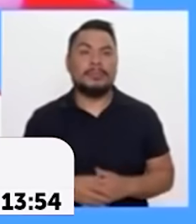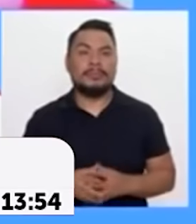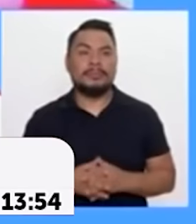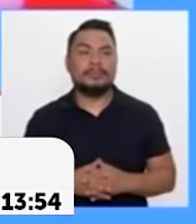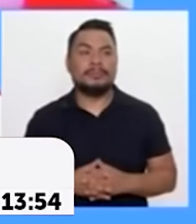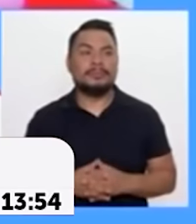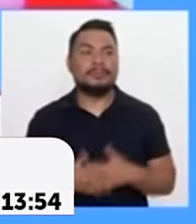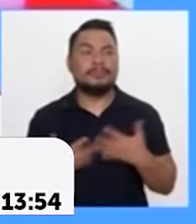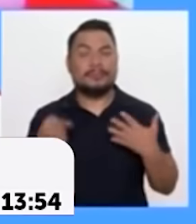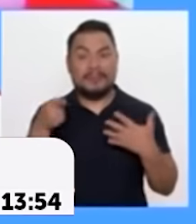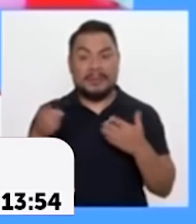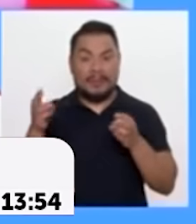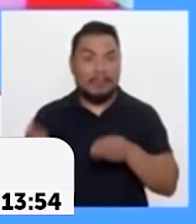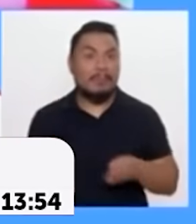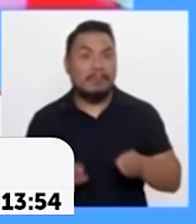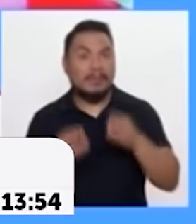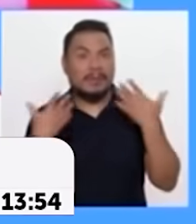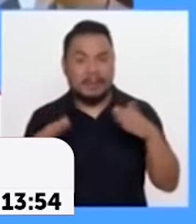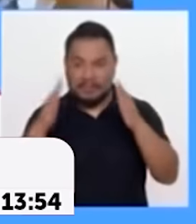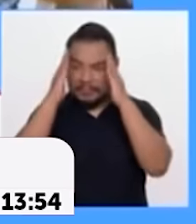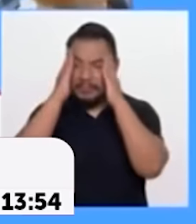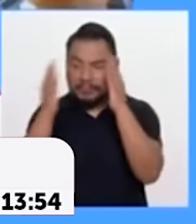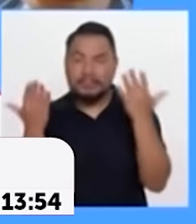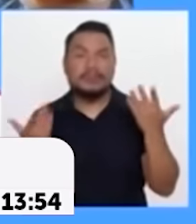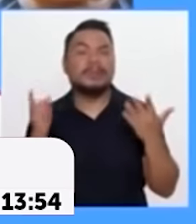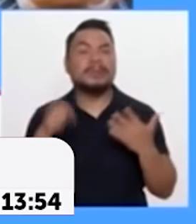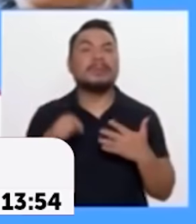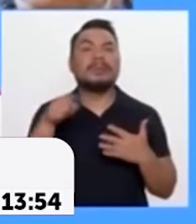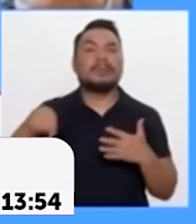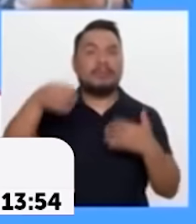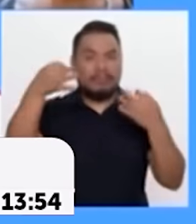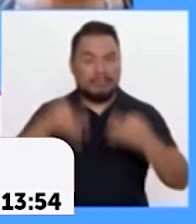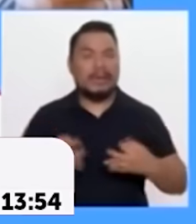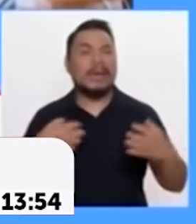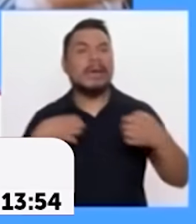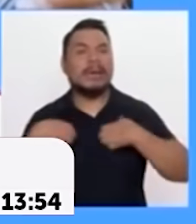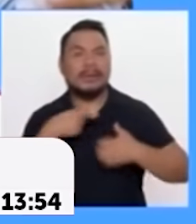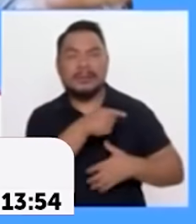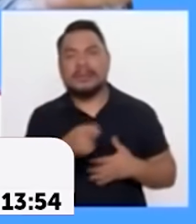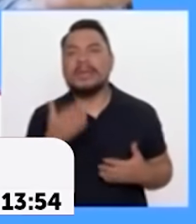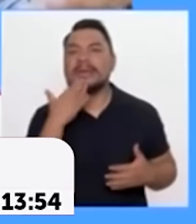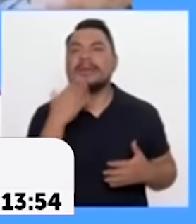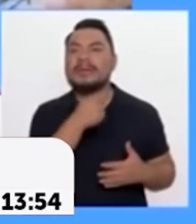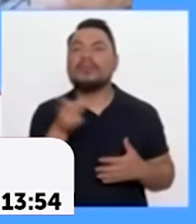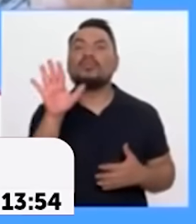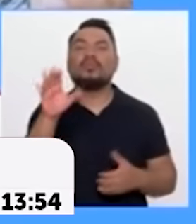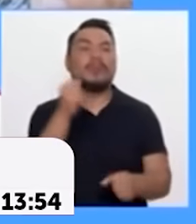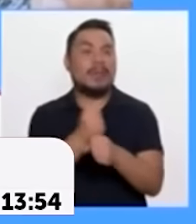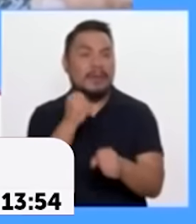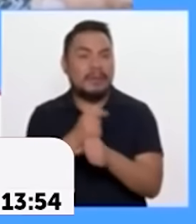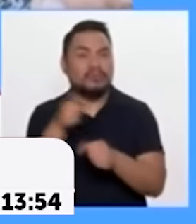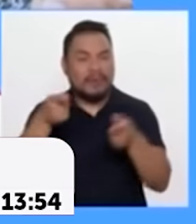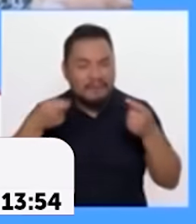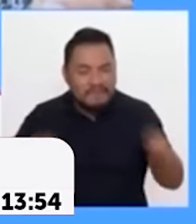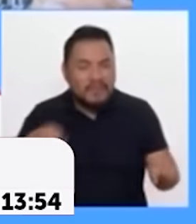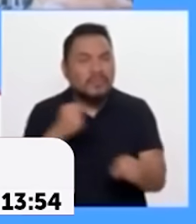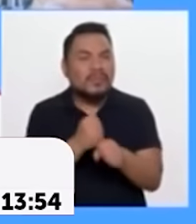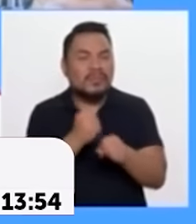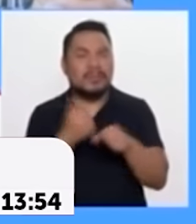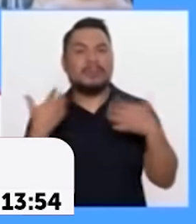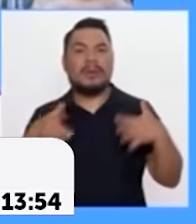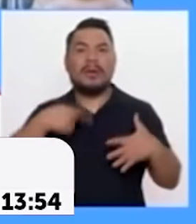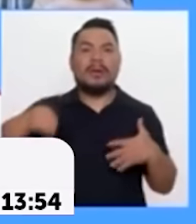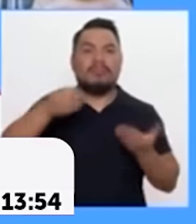manera, atendemos el legítimo reclamo de quienes con su trabajo y su esfuerzo contribuyeron